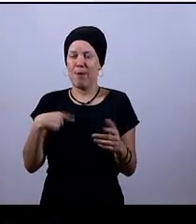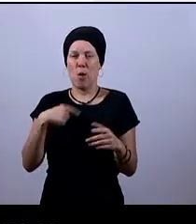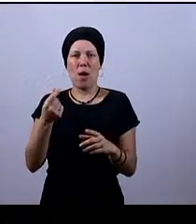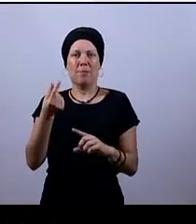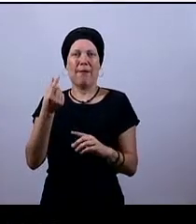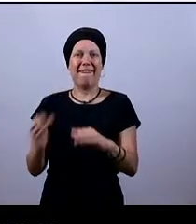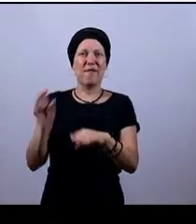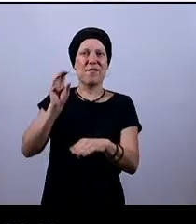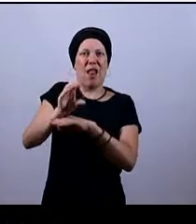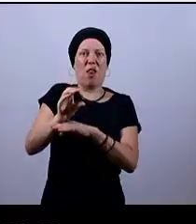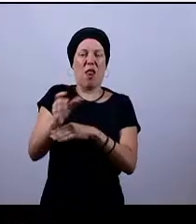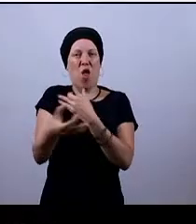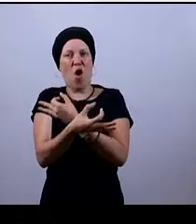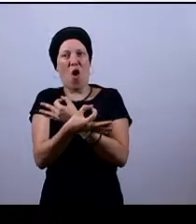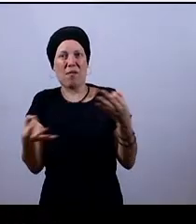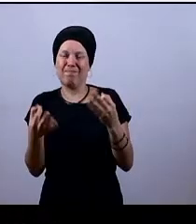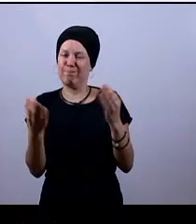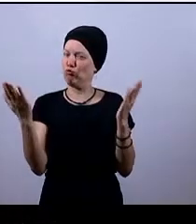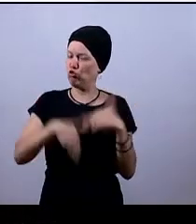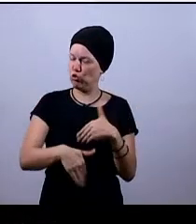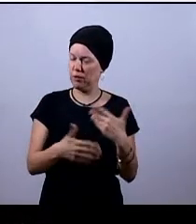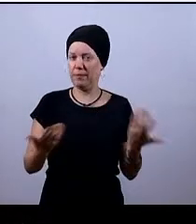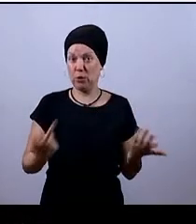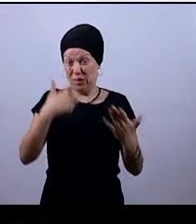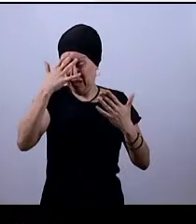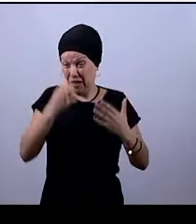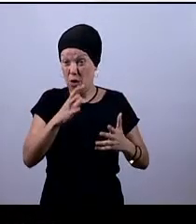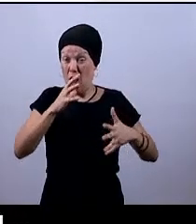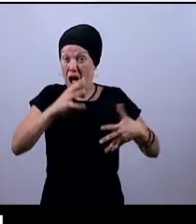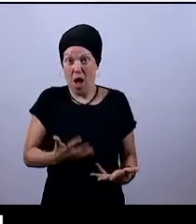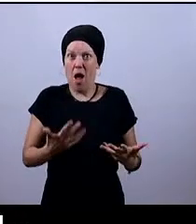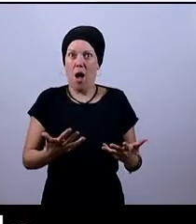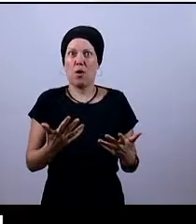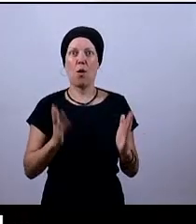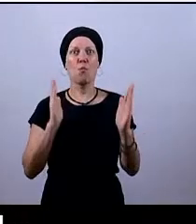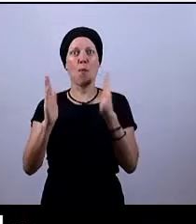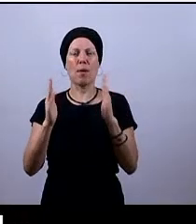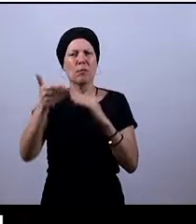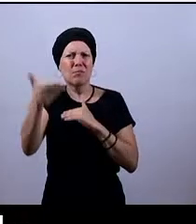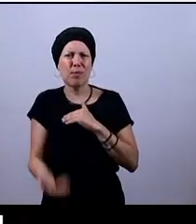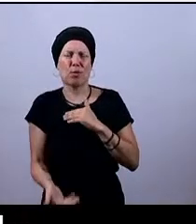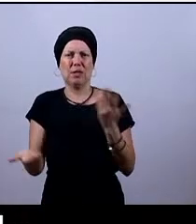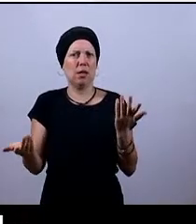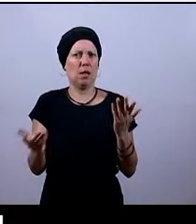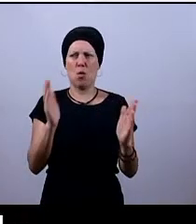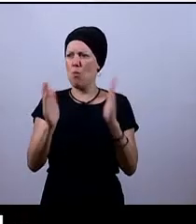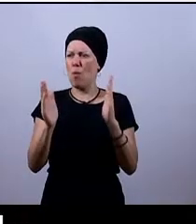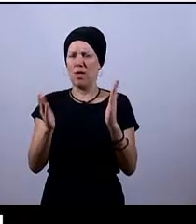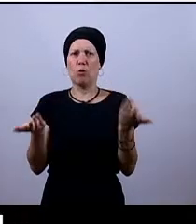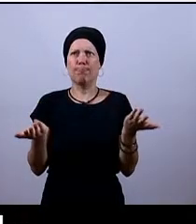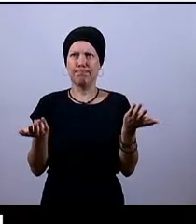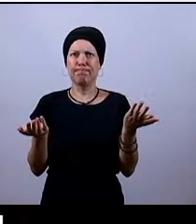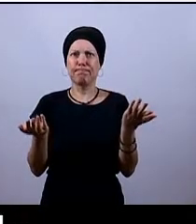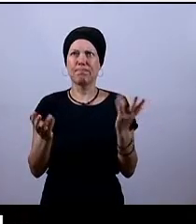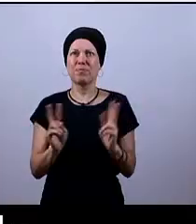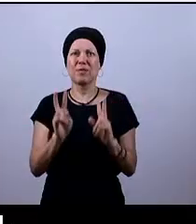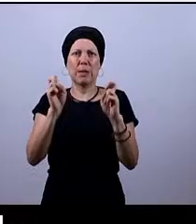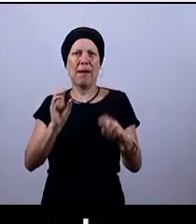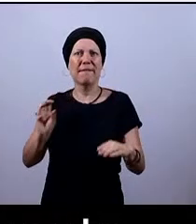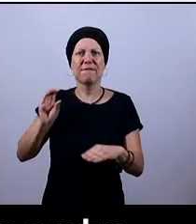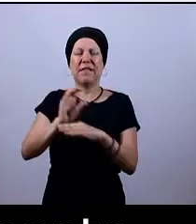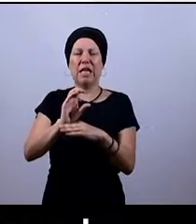financiación adecuada para ello. Creo que el momento actual es un momento clave. Es un momento clave en materia de